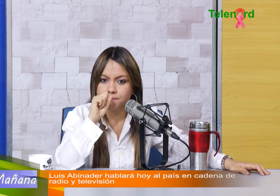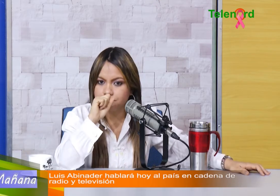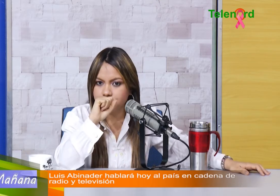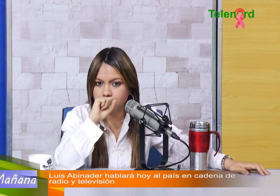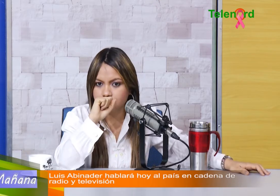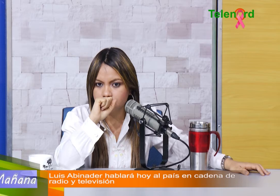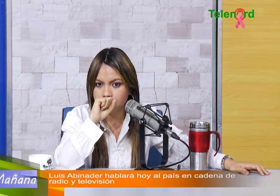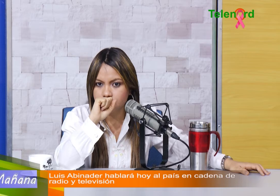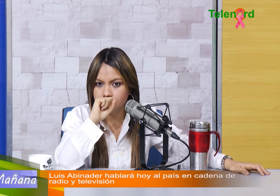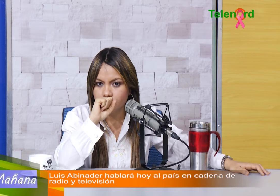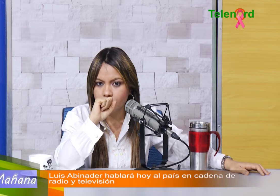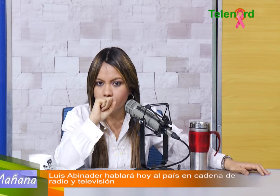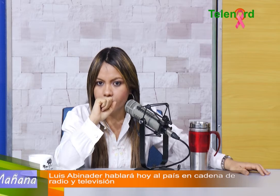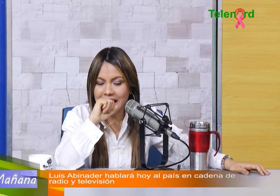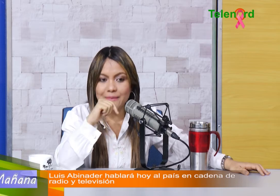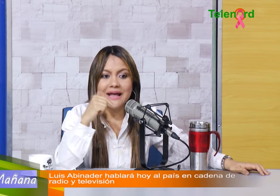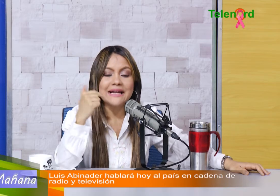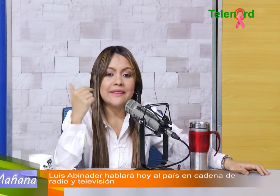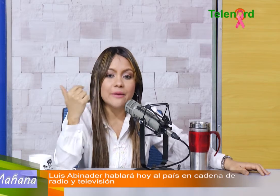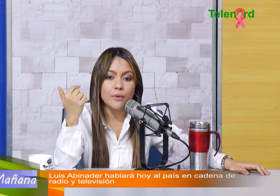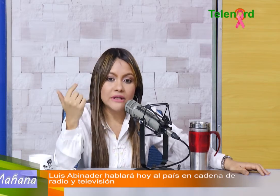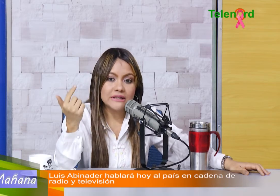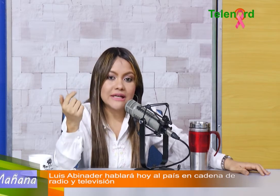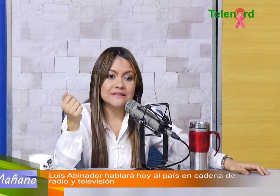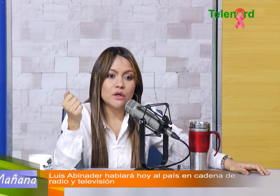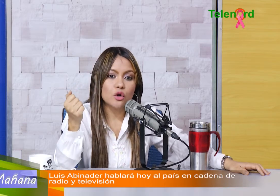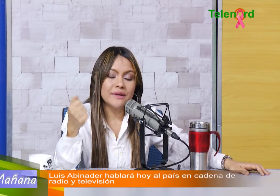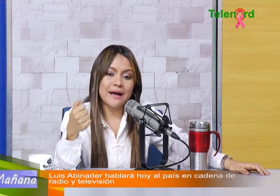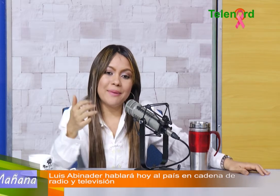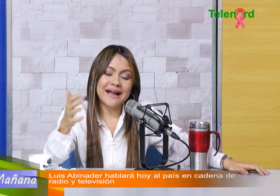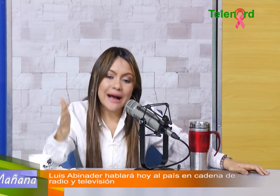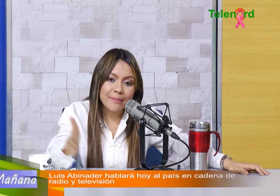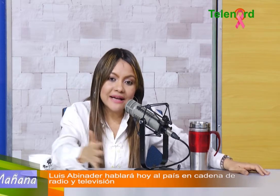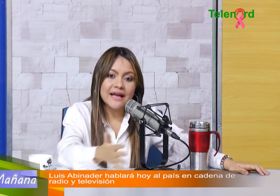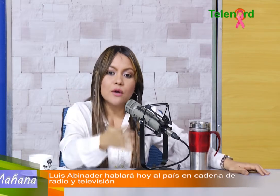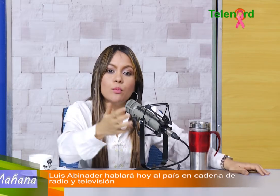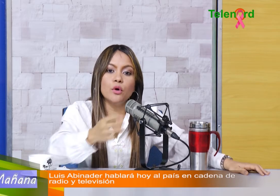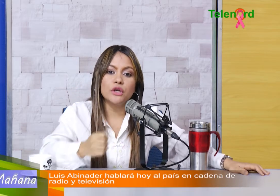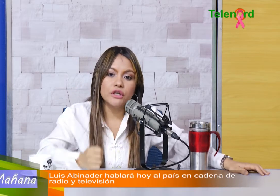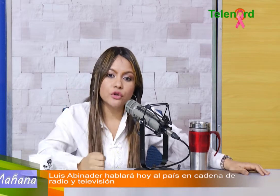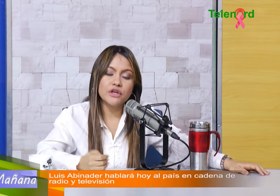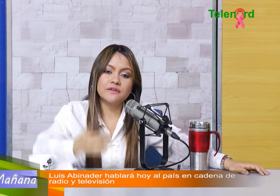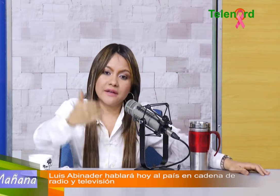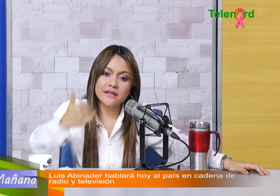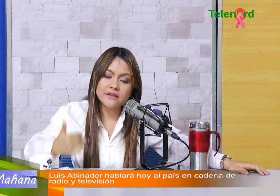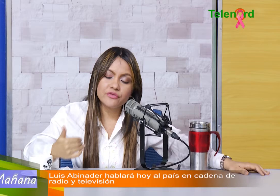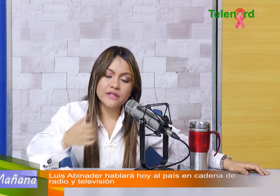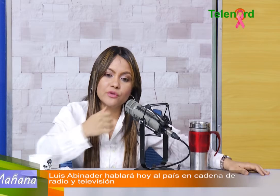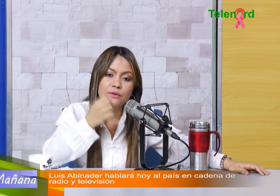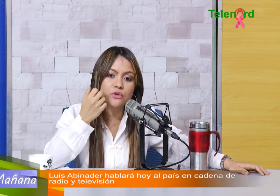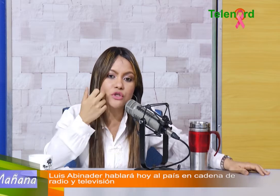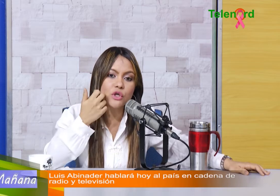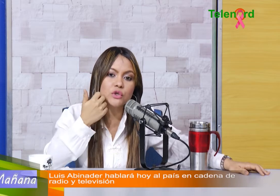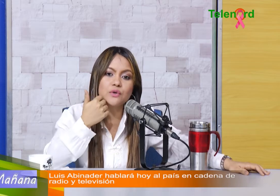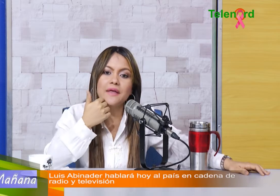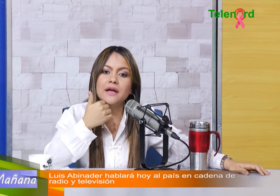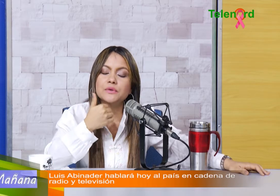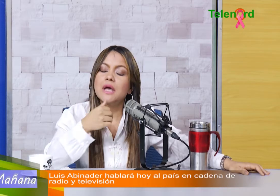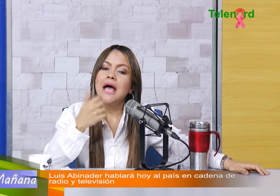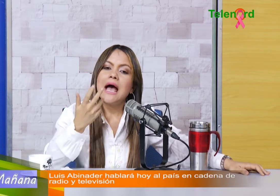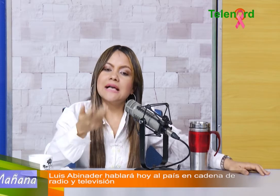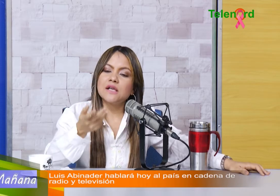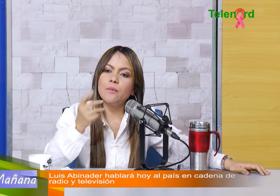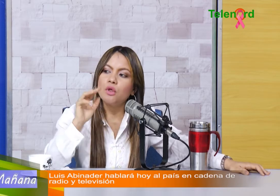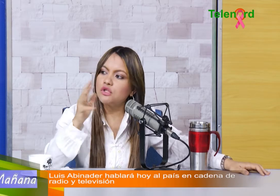país hablar de políticas económicas para apalear un poquito y seguir defendiendo el bolsillo de los ciudadanos